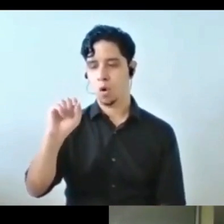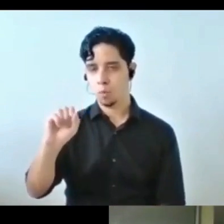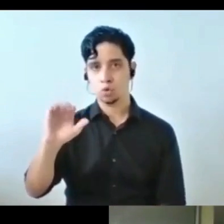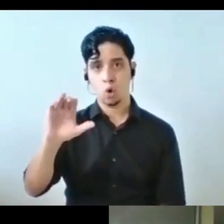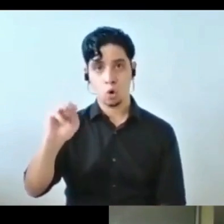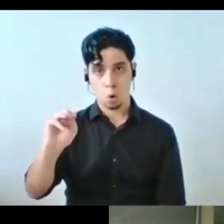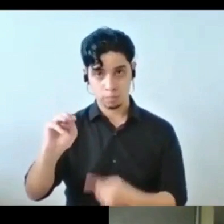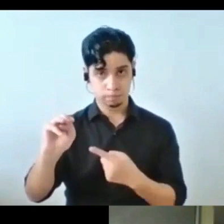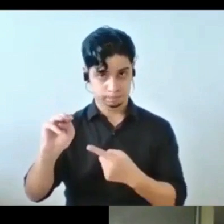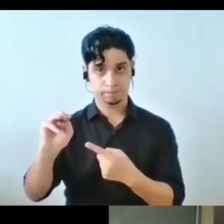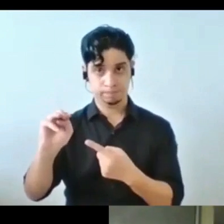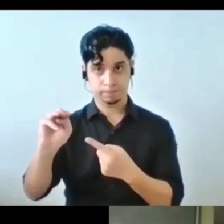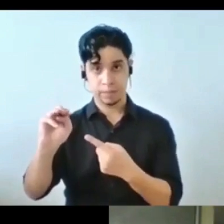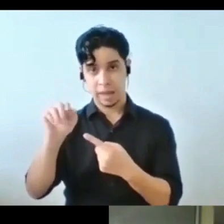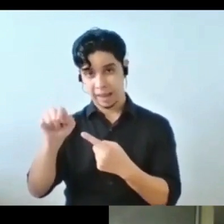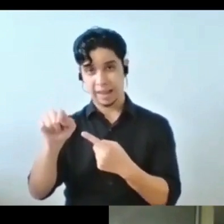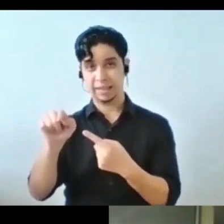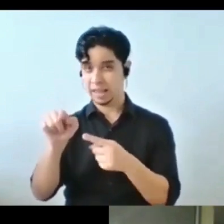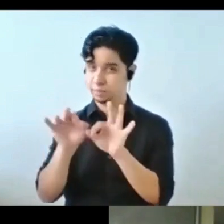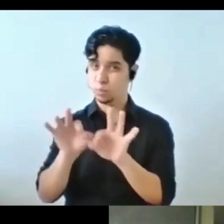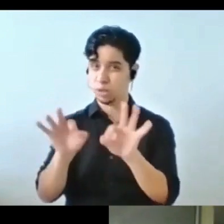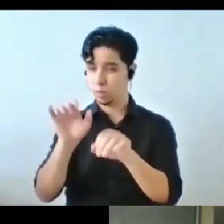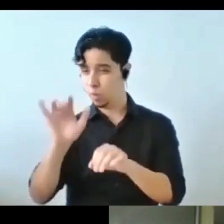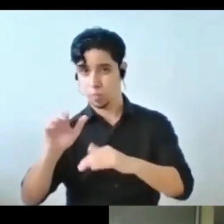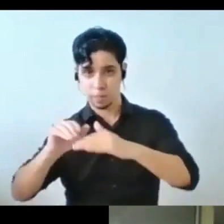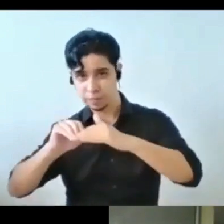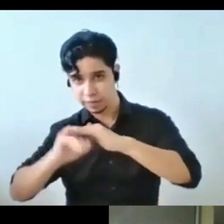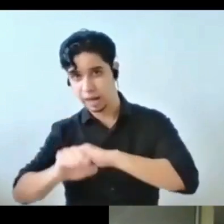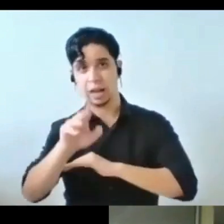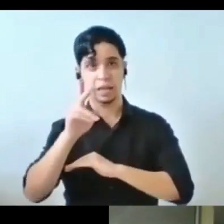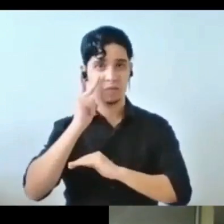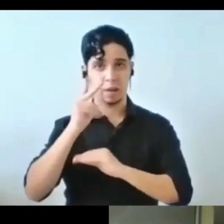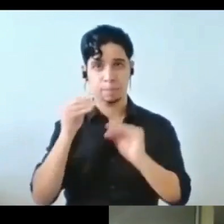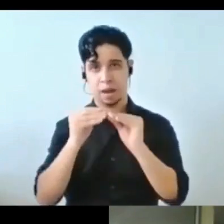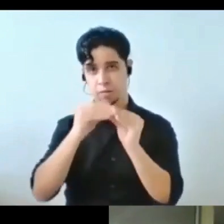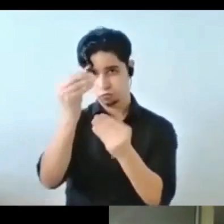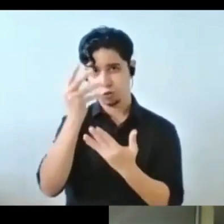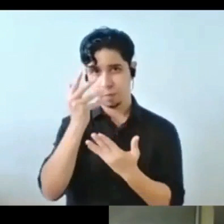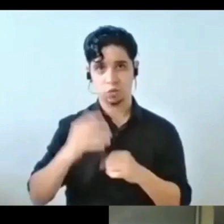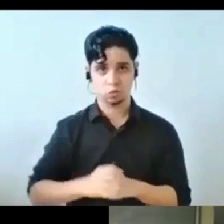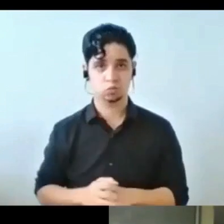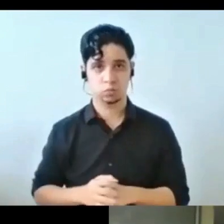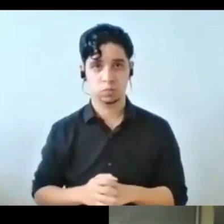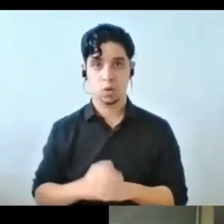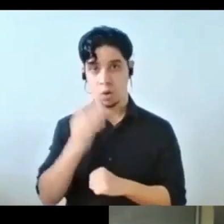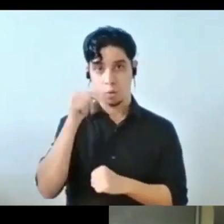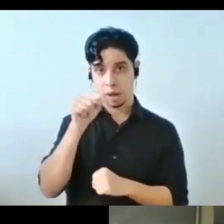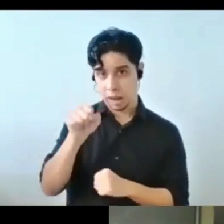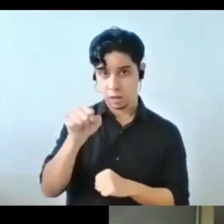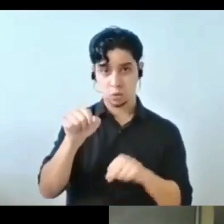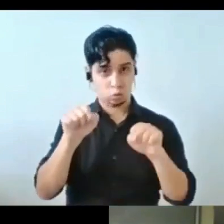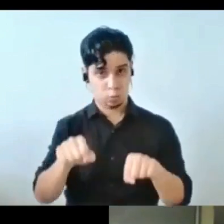Pagodeimpactoeconomico.com. Esa línea es importante, esa dirección. Porque así, pues, usted ahí puede bajar